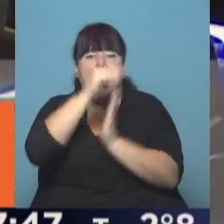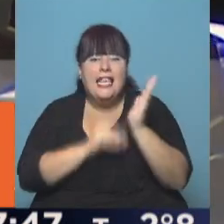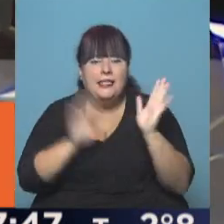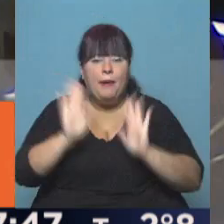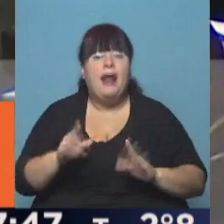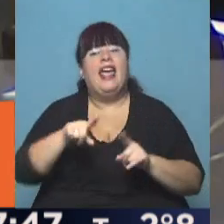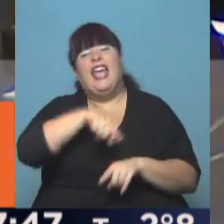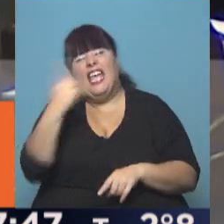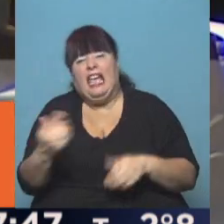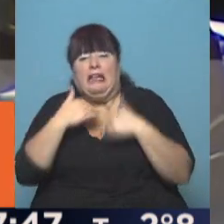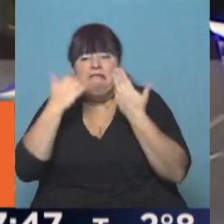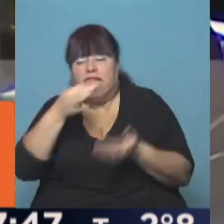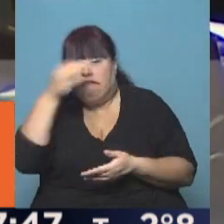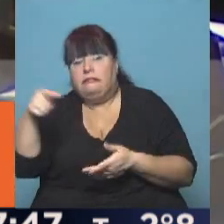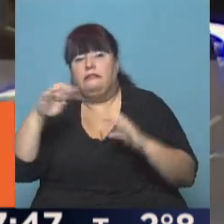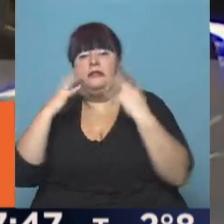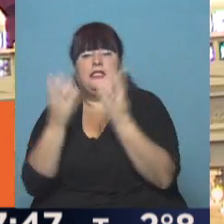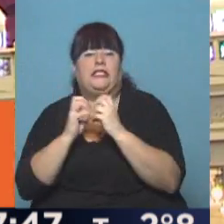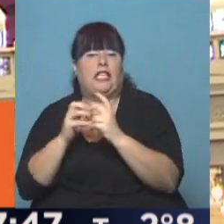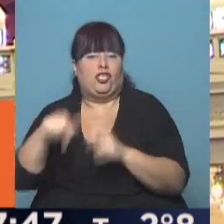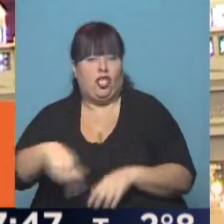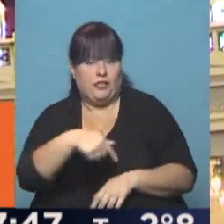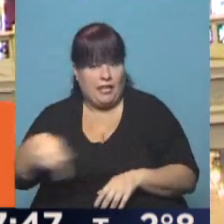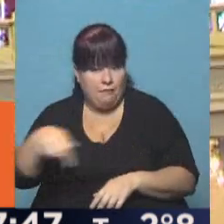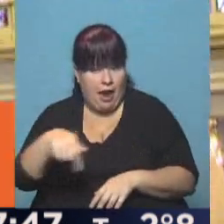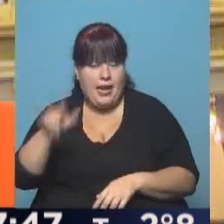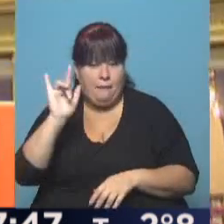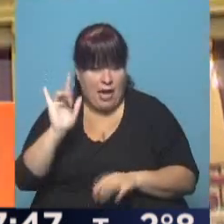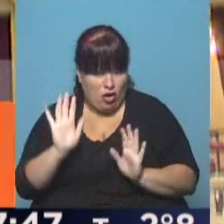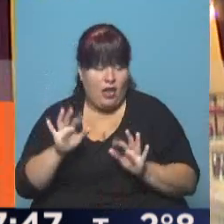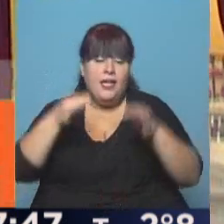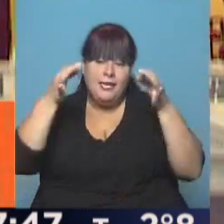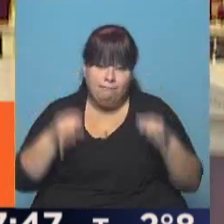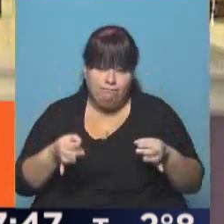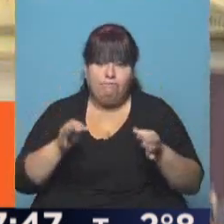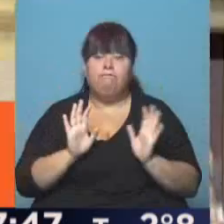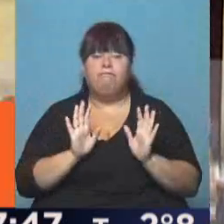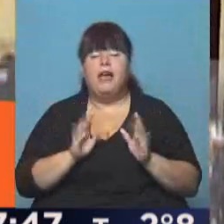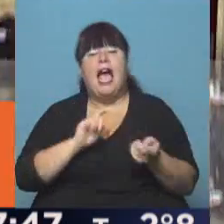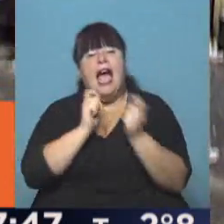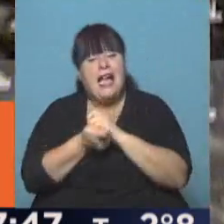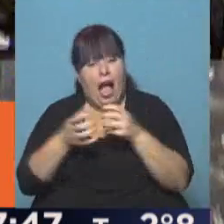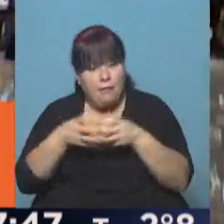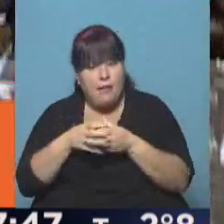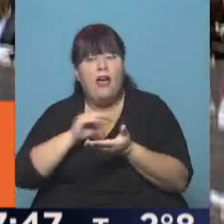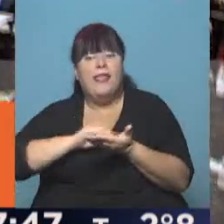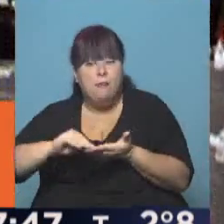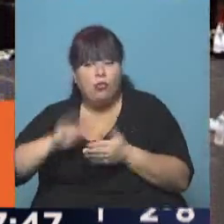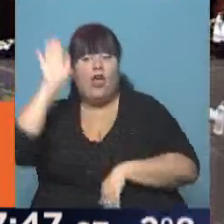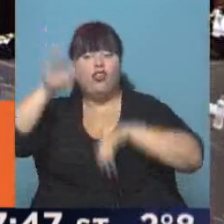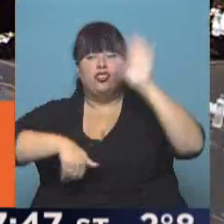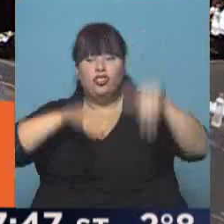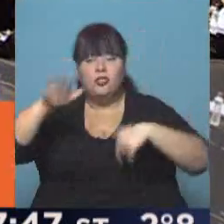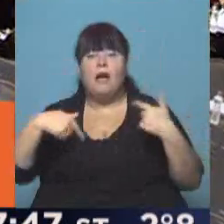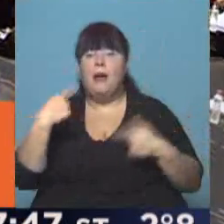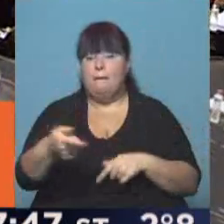que en lo que pueda pasar en la sesión esta semana, este día miércoles. Lo cierto es que Cambiemos en la Cámara de Diputados convocó a